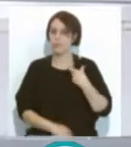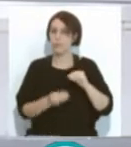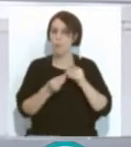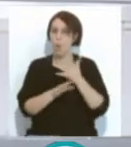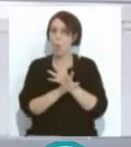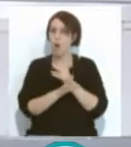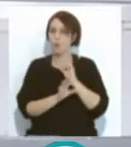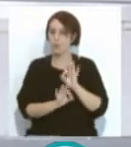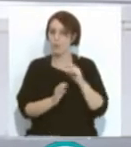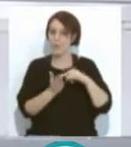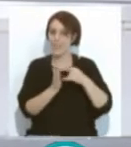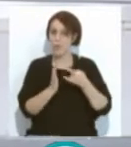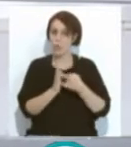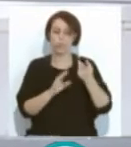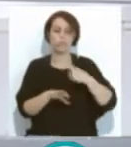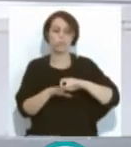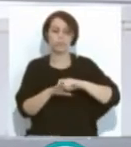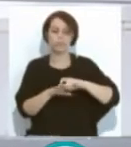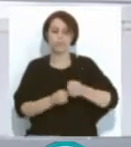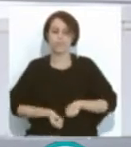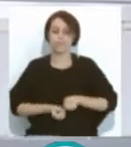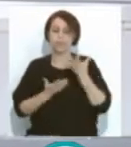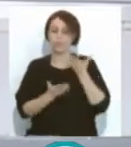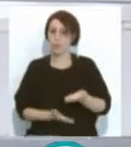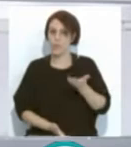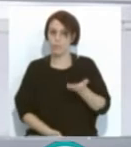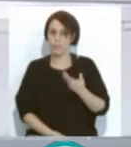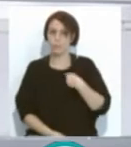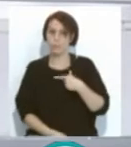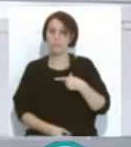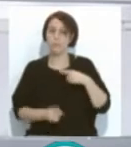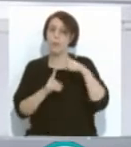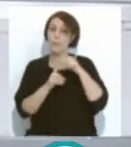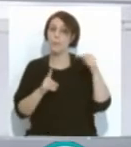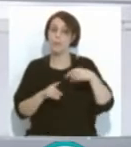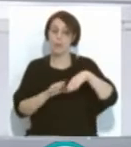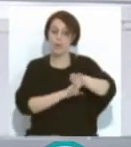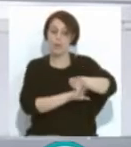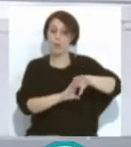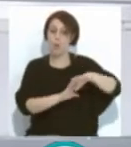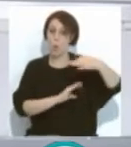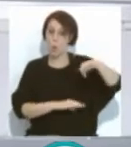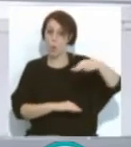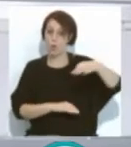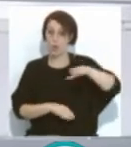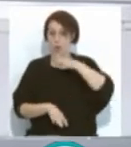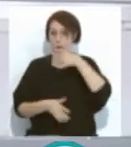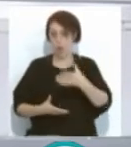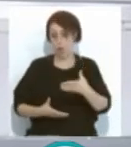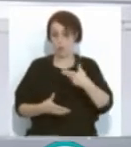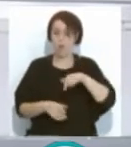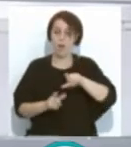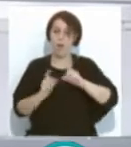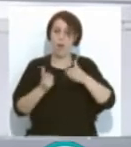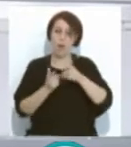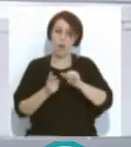también presentaba todo ese carácter importante. El Pacha es el único lateral izquierdo que hay en la plantilla actual del Cádiz Club de Fútbol.